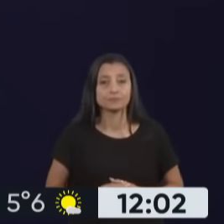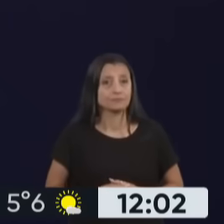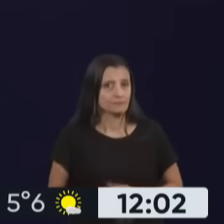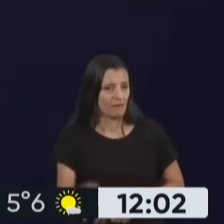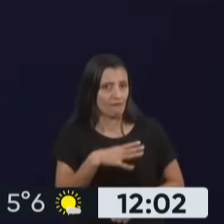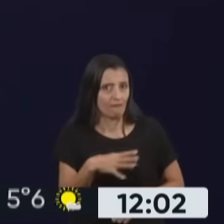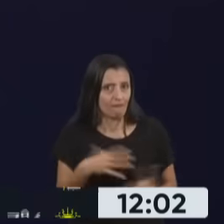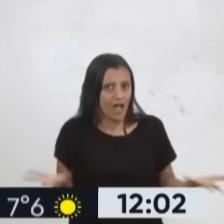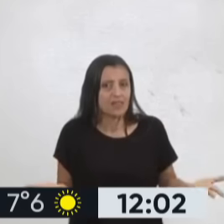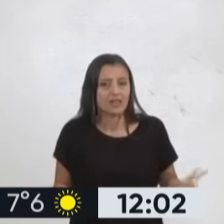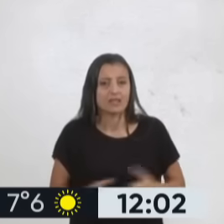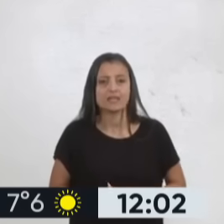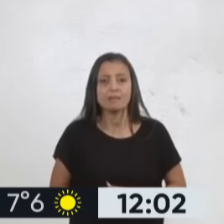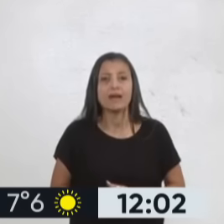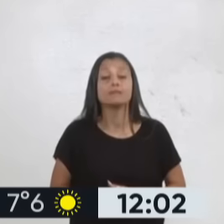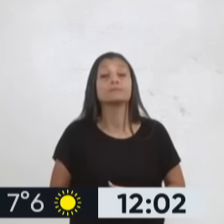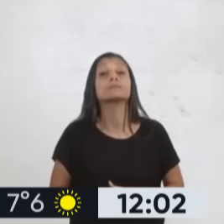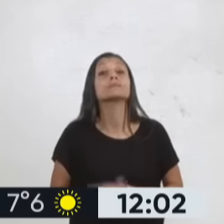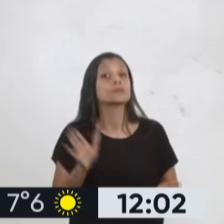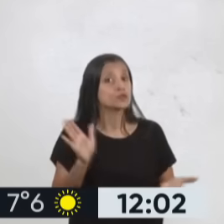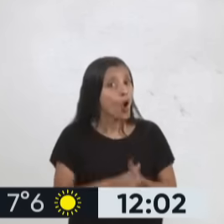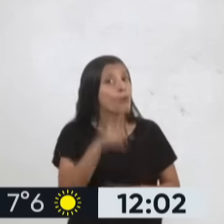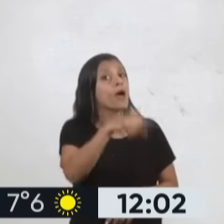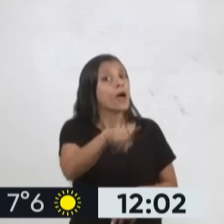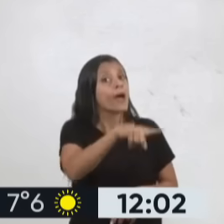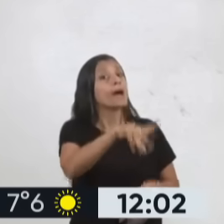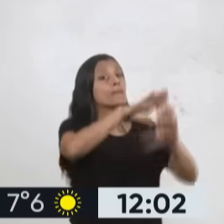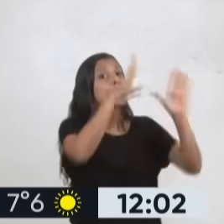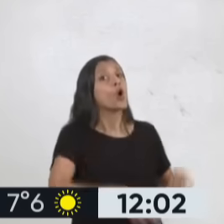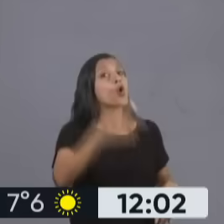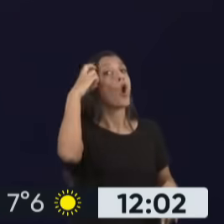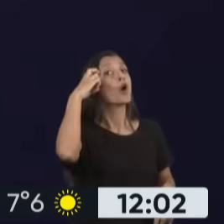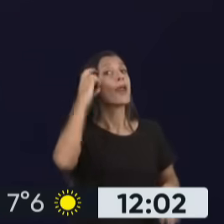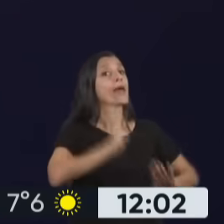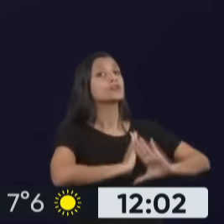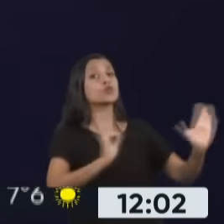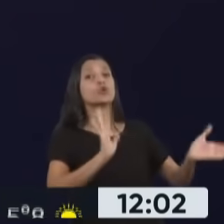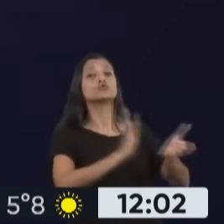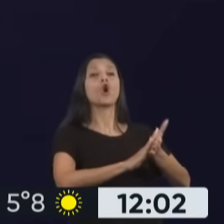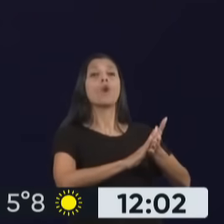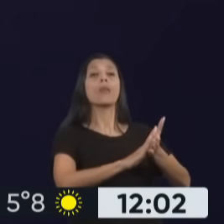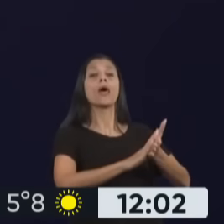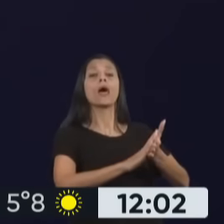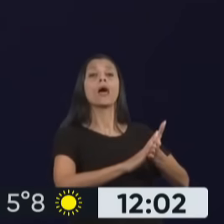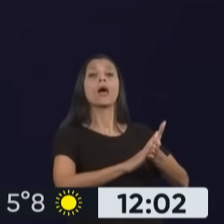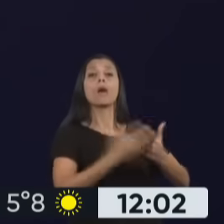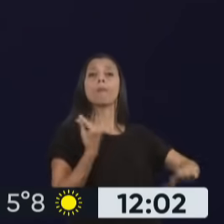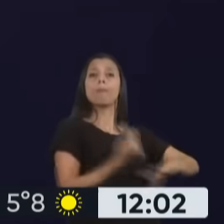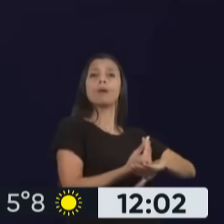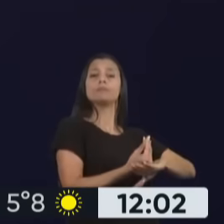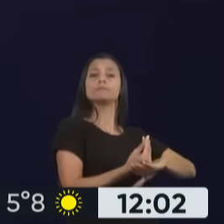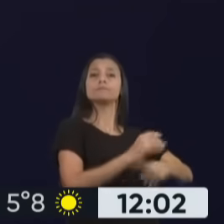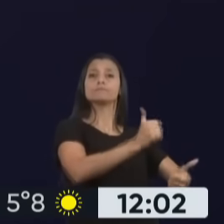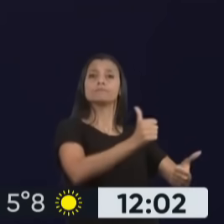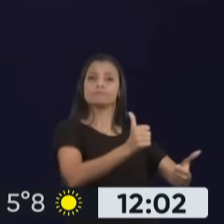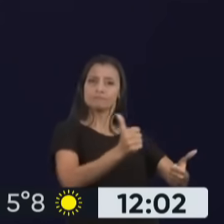ocurrieron todavía. ¿Pero promueven a nivel nacional que se limiten el Congreso a las reelecciones indefinidas? ¿Lo impulsan, lo avalan? No impulsamos